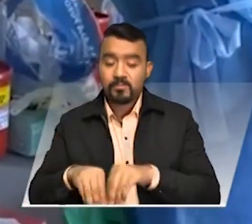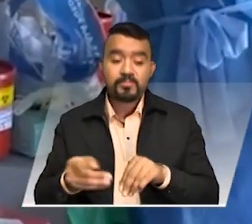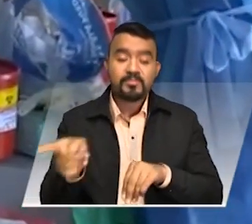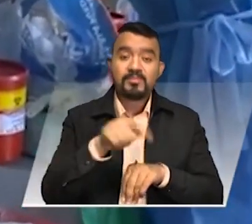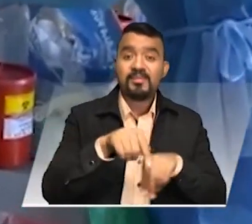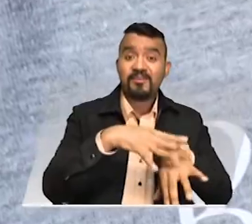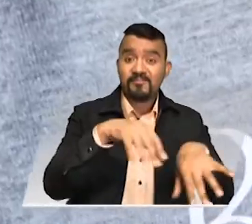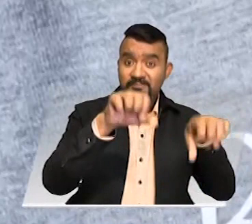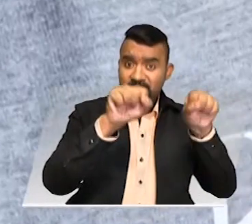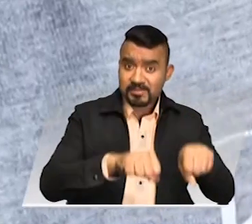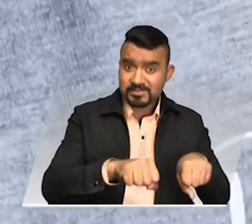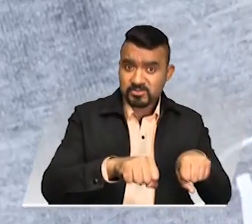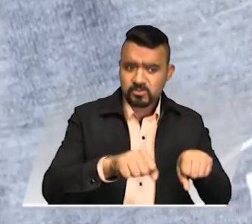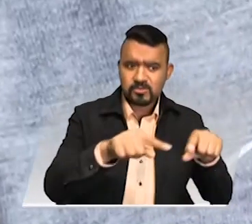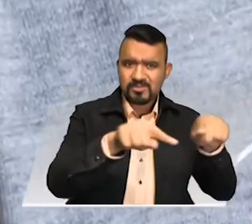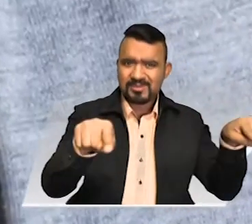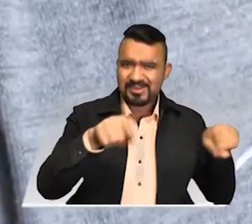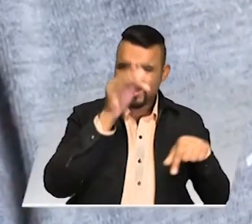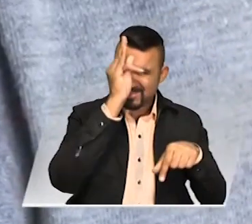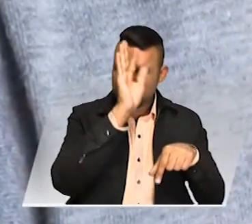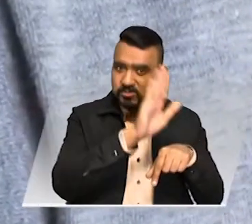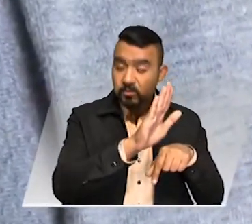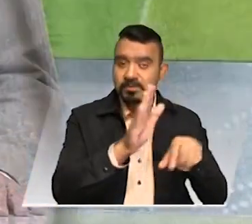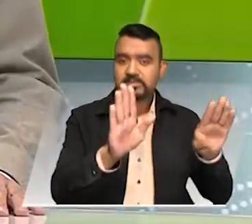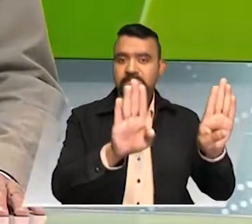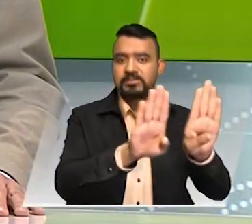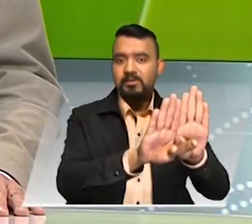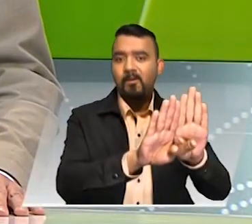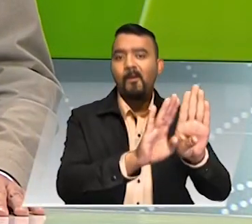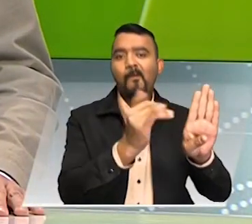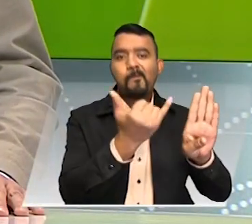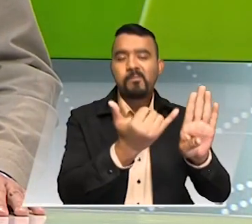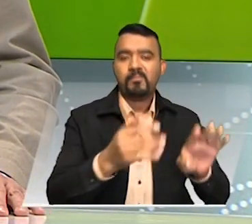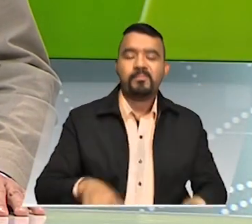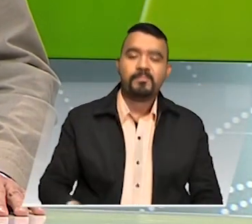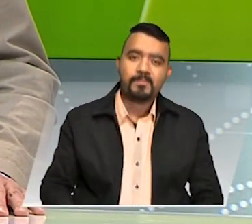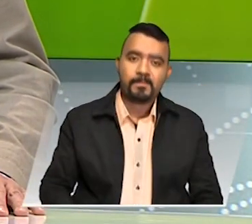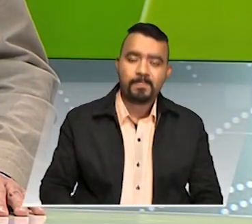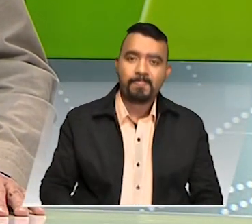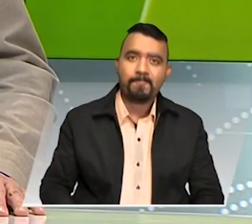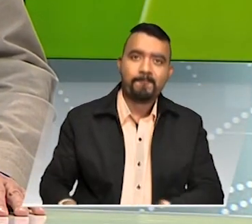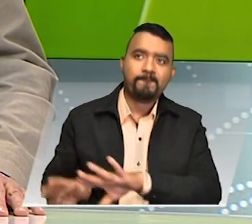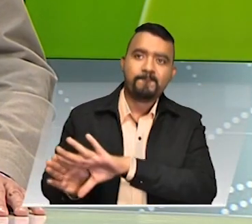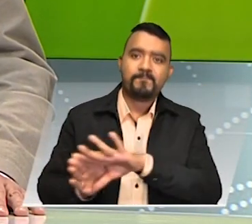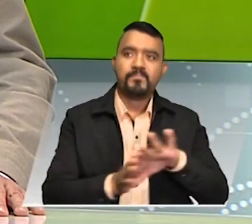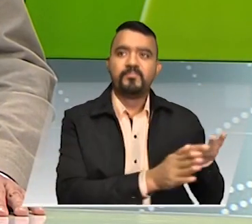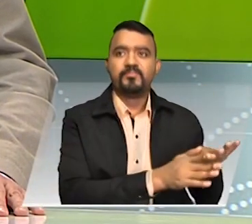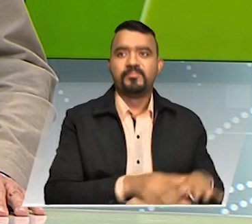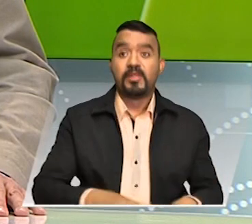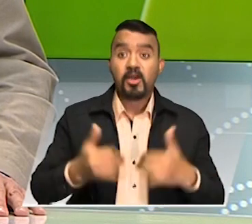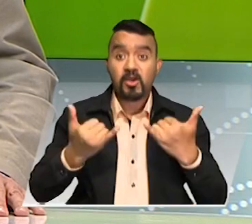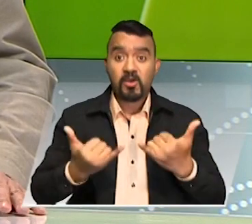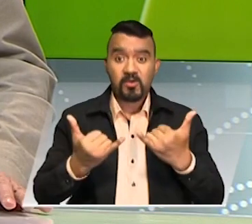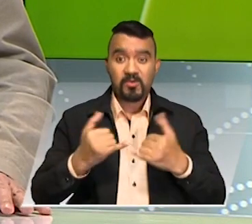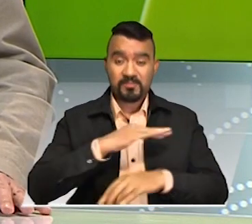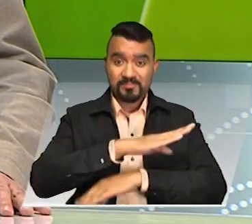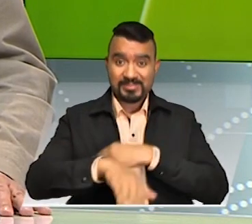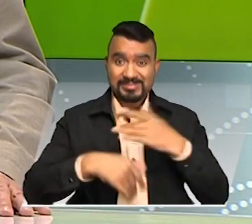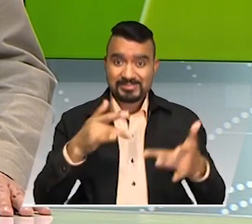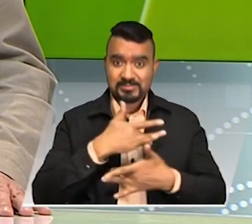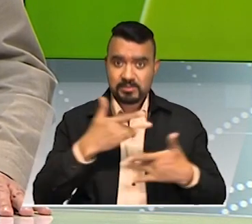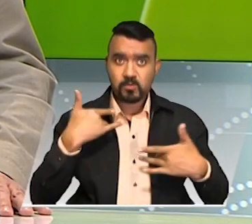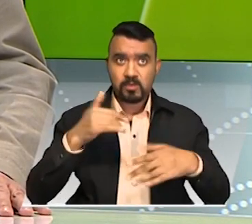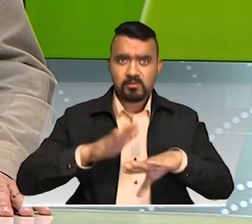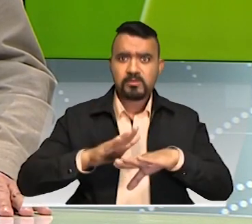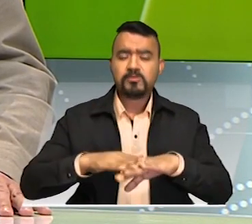el principal punto de vacunación, se encuentra cerrado. Y hoy el Ministerio de Salud reportó 1.954 nuevos contagios